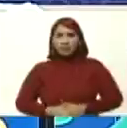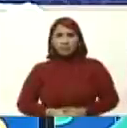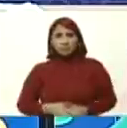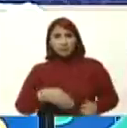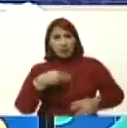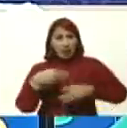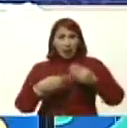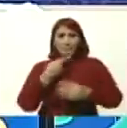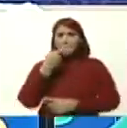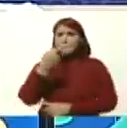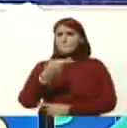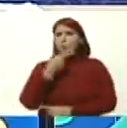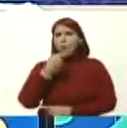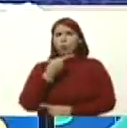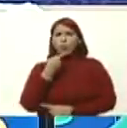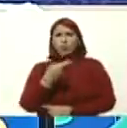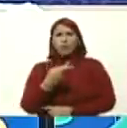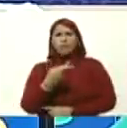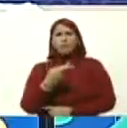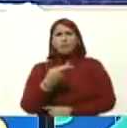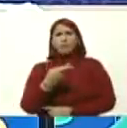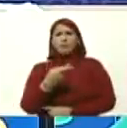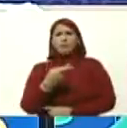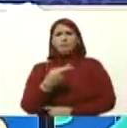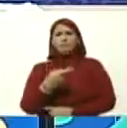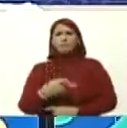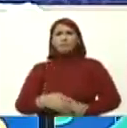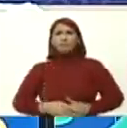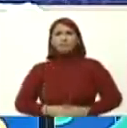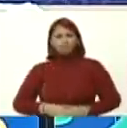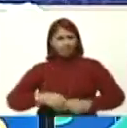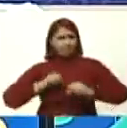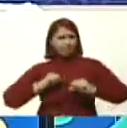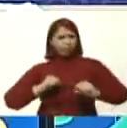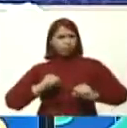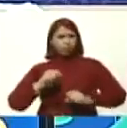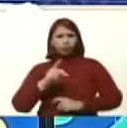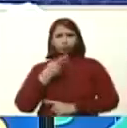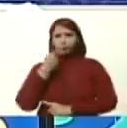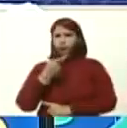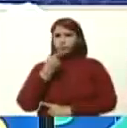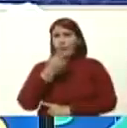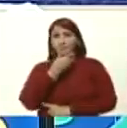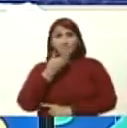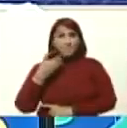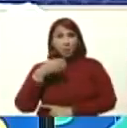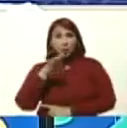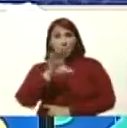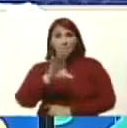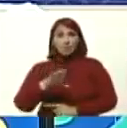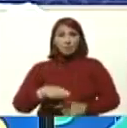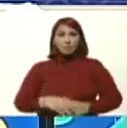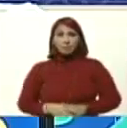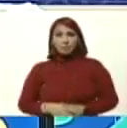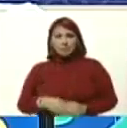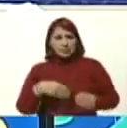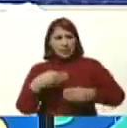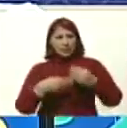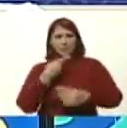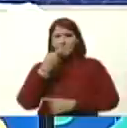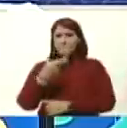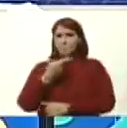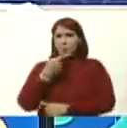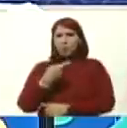hacer política con P mayúscula, de hacer política para mejorar al país, de hacer